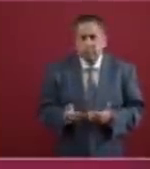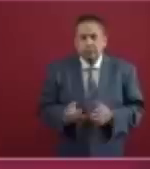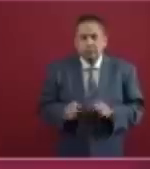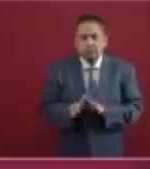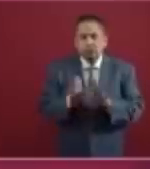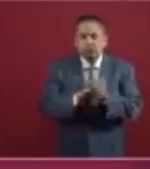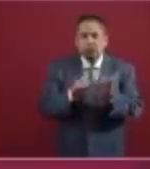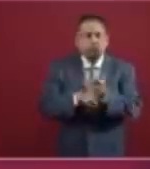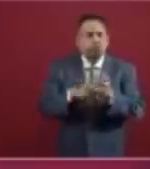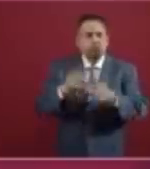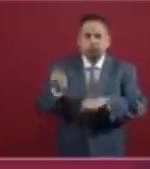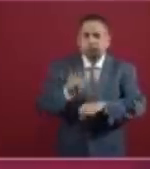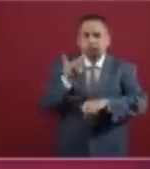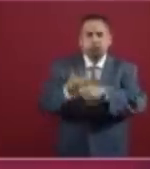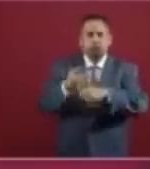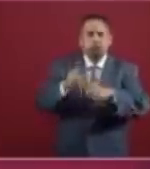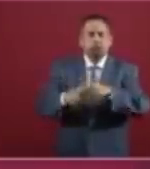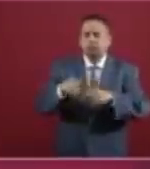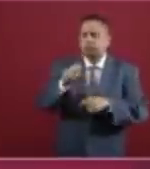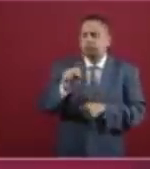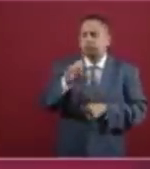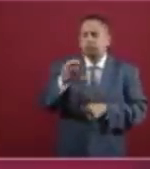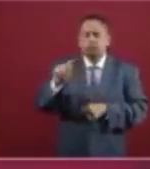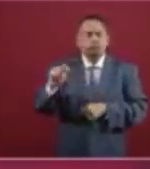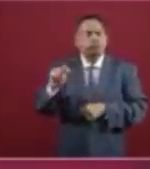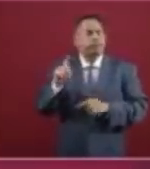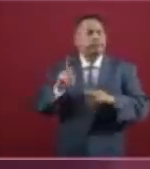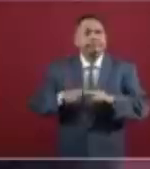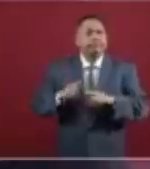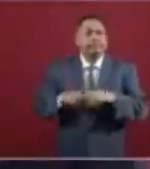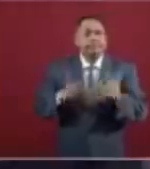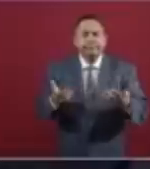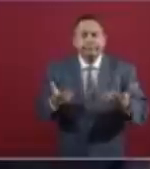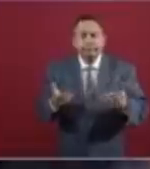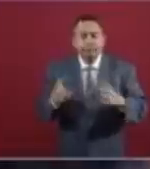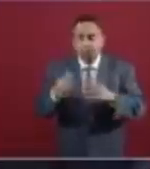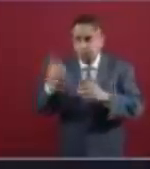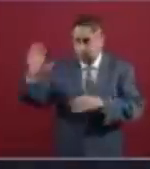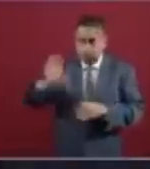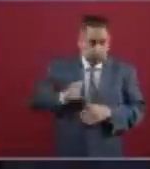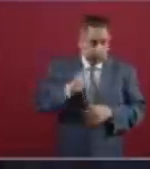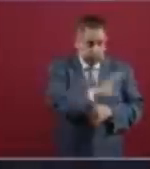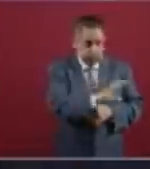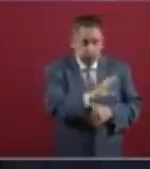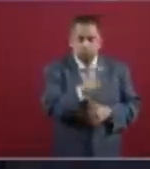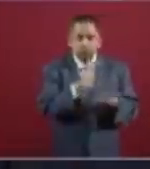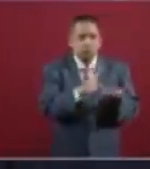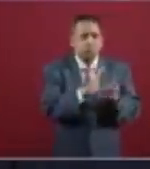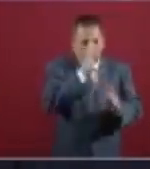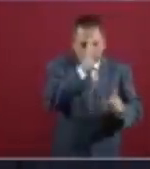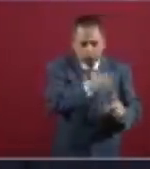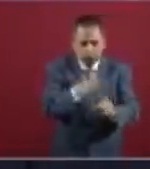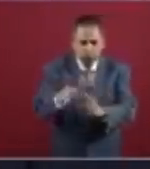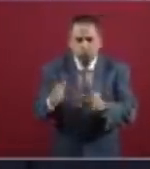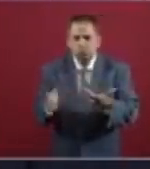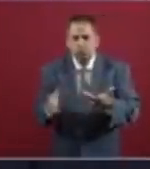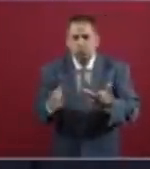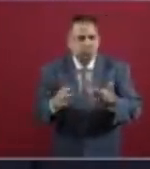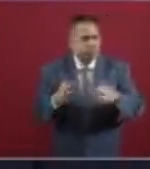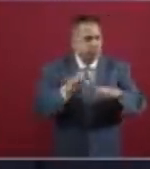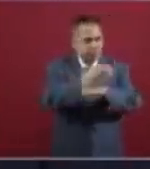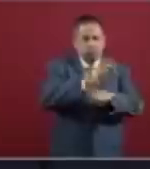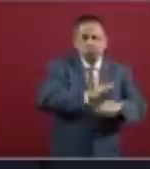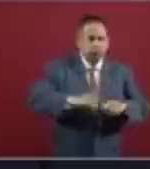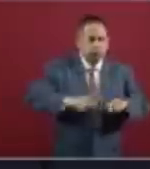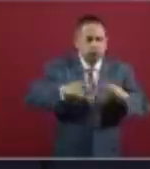con la Secretaría de Comunicaciones y Transportes? ¿O se entregan los fondos a los estados y a los